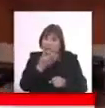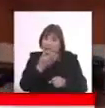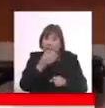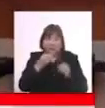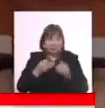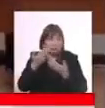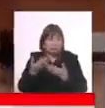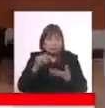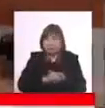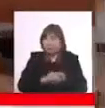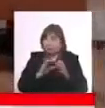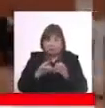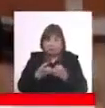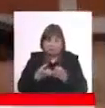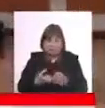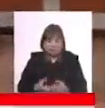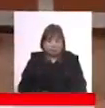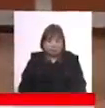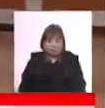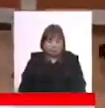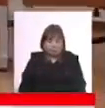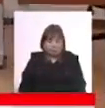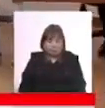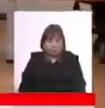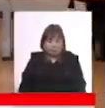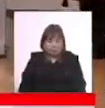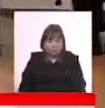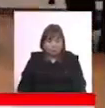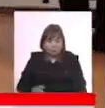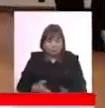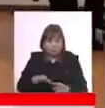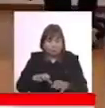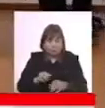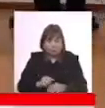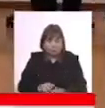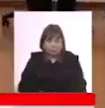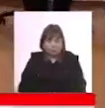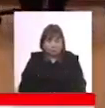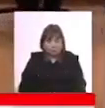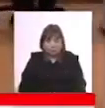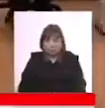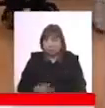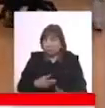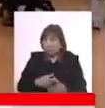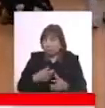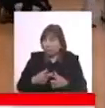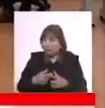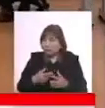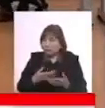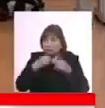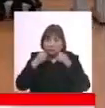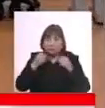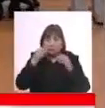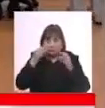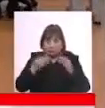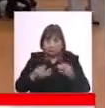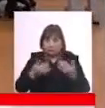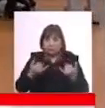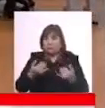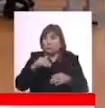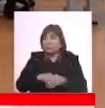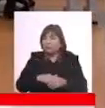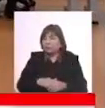de considerar a este sector de pescadores artesanales en este fondo, entonces, señor secretario, ahora